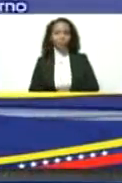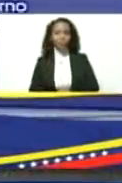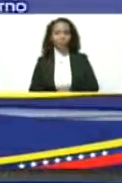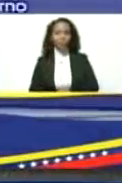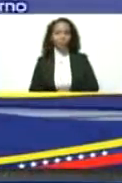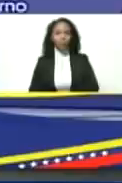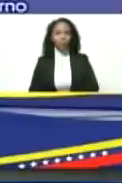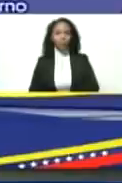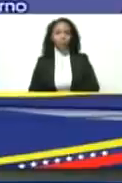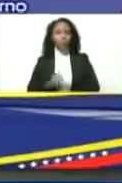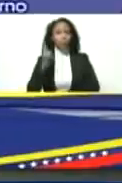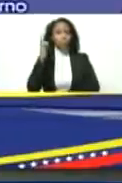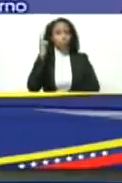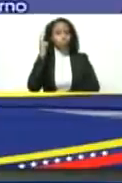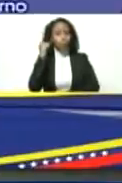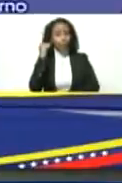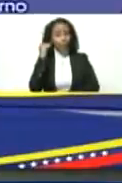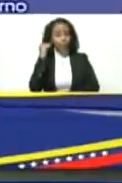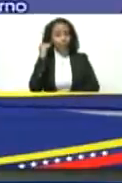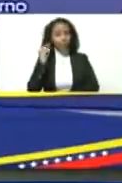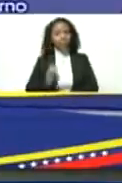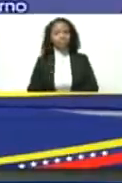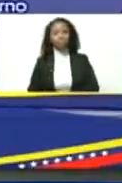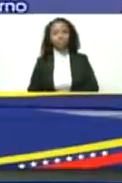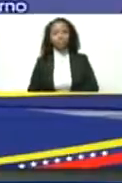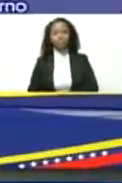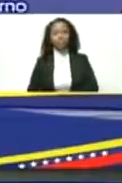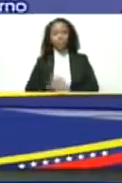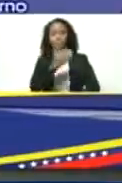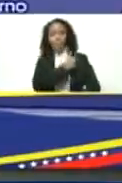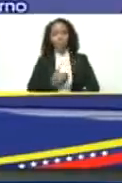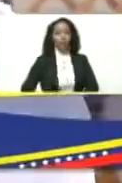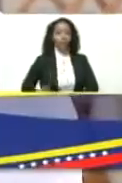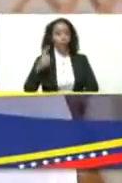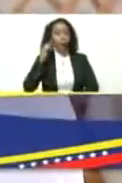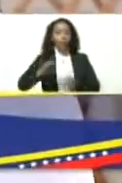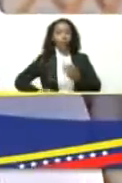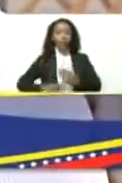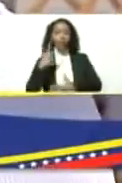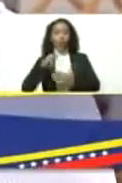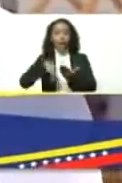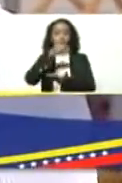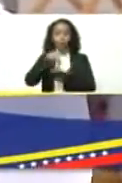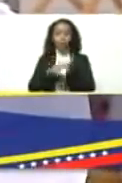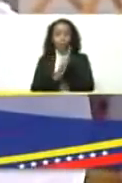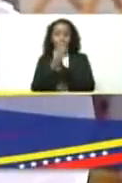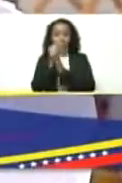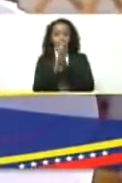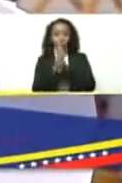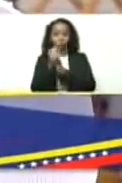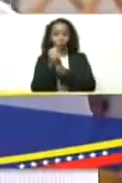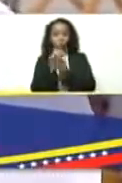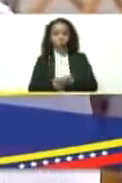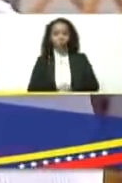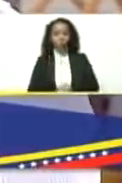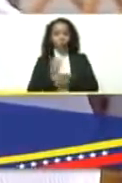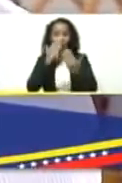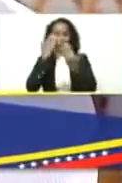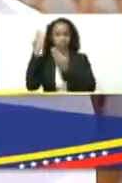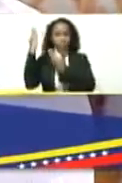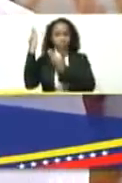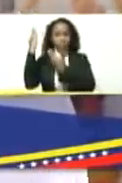Y Marjorie Bargiela, presidenta del Fondo Nacional de Emprendedores. Bargiela,